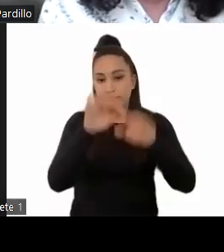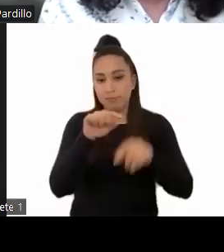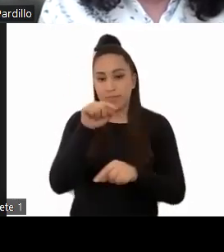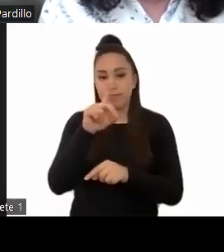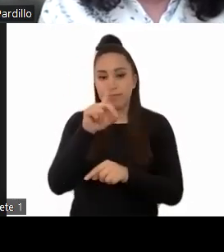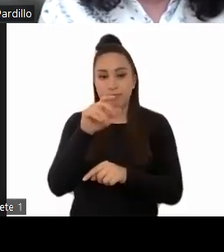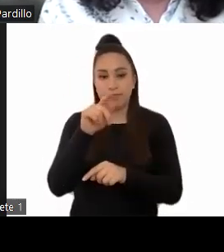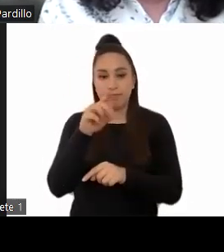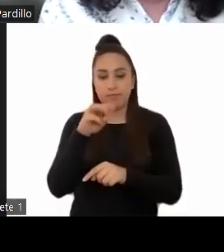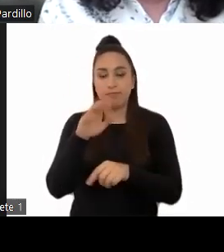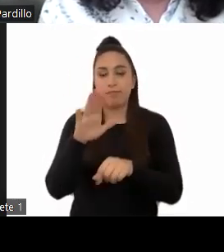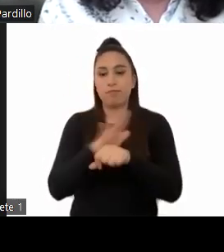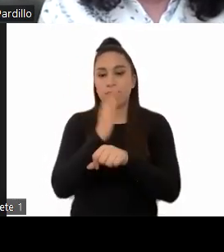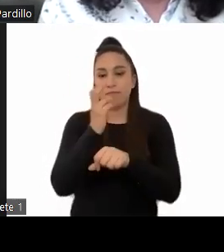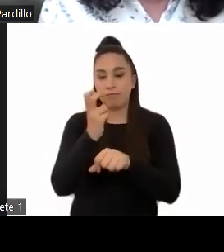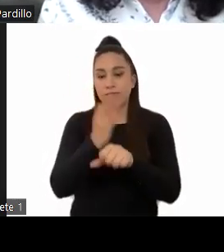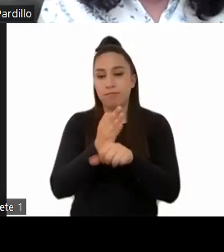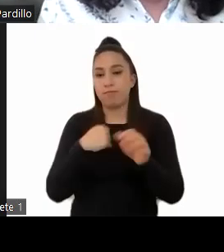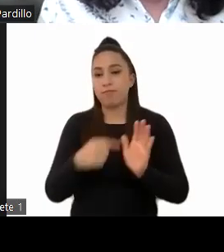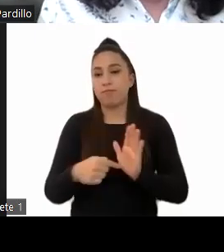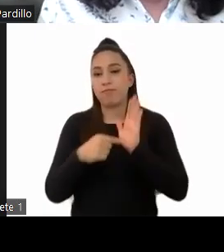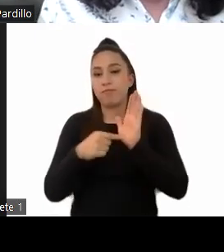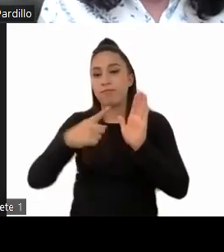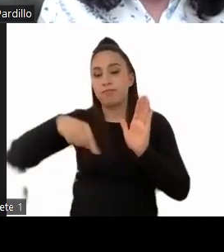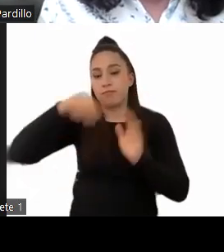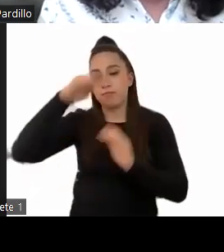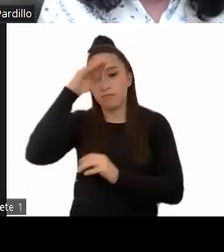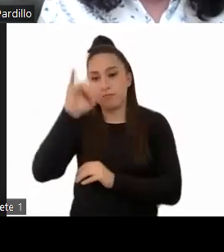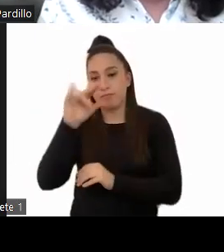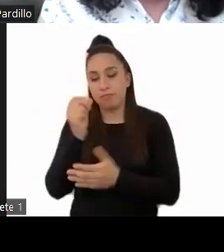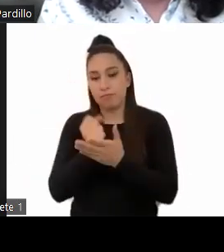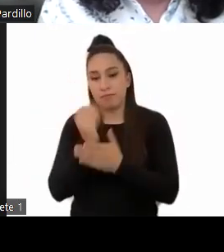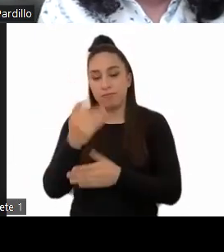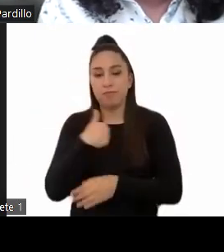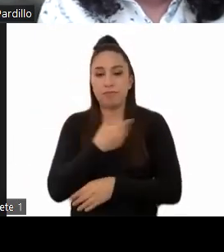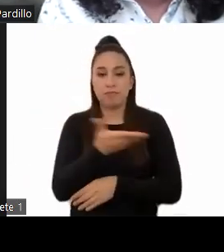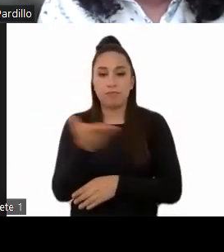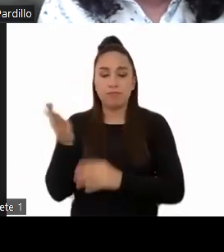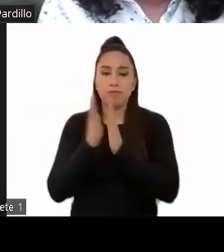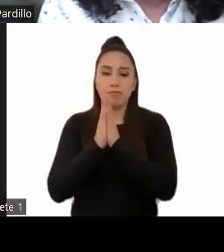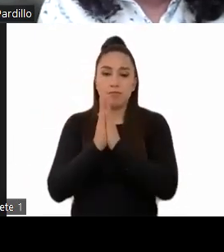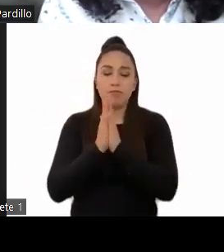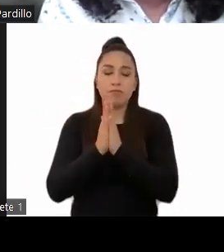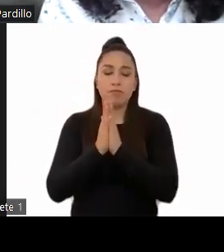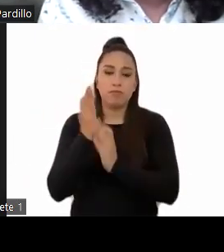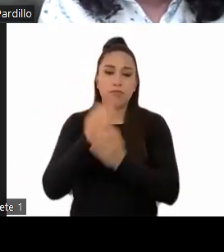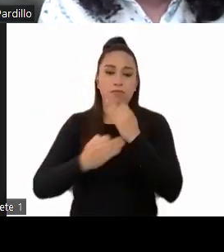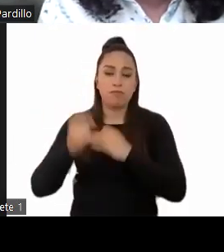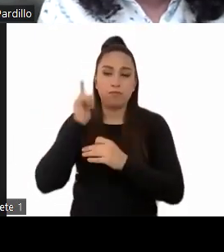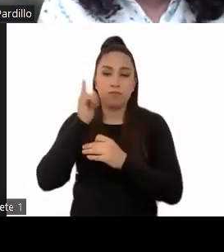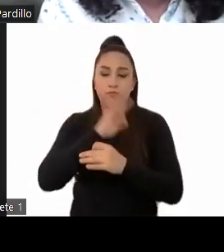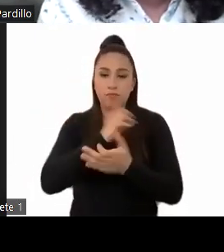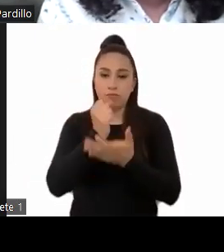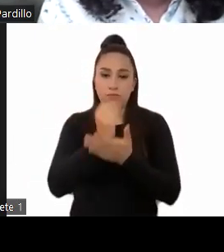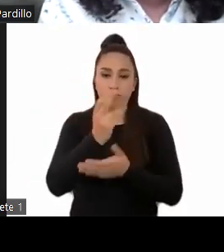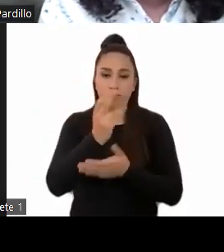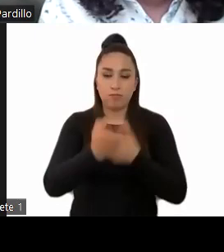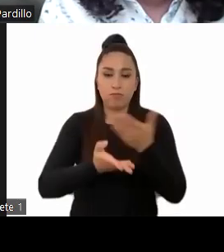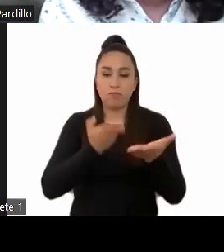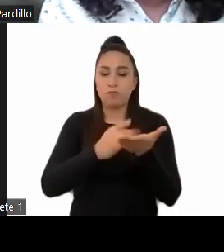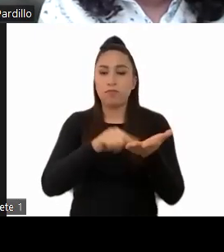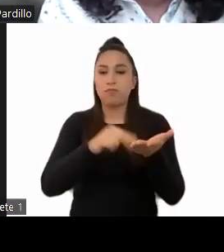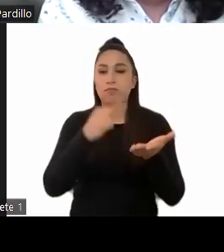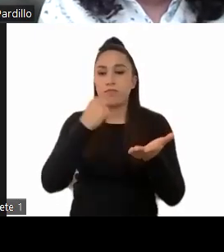consideración, por la que les pido podamos aprobarlo, pues se trata de una ley vanguardista que asegura que la Ciudad